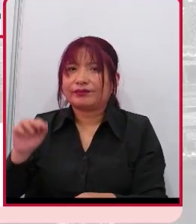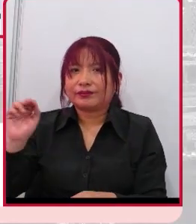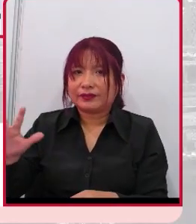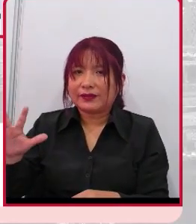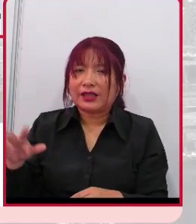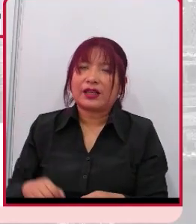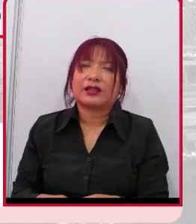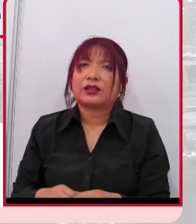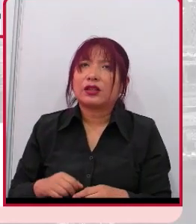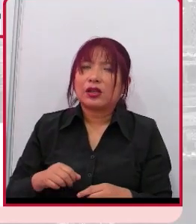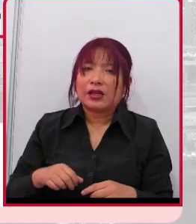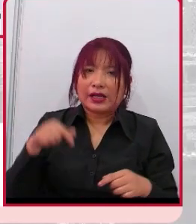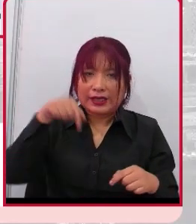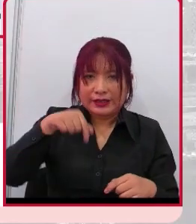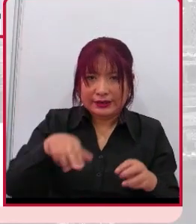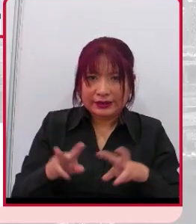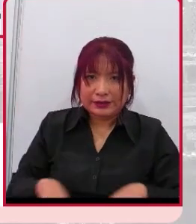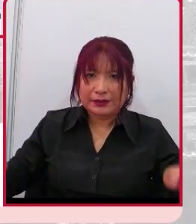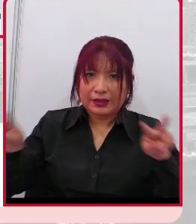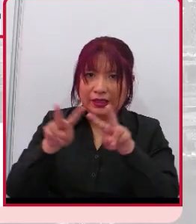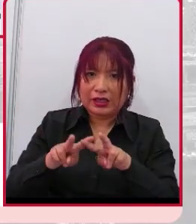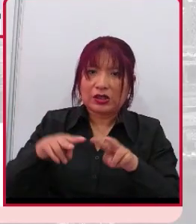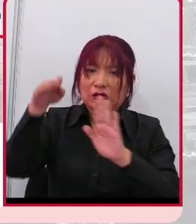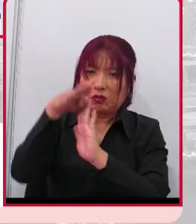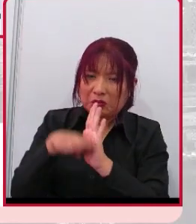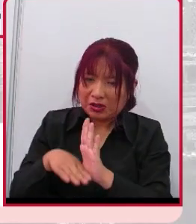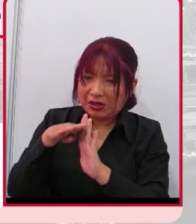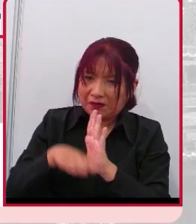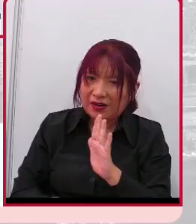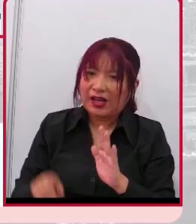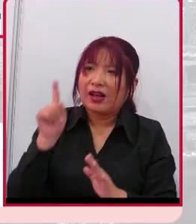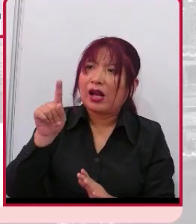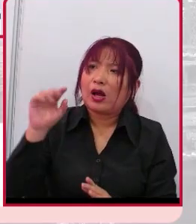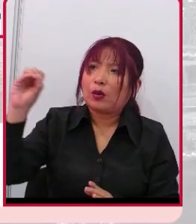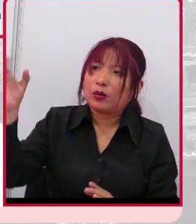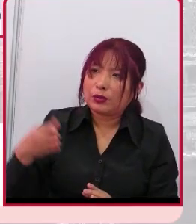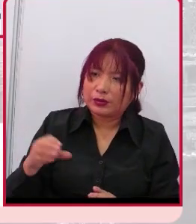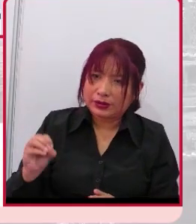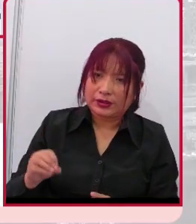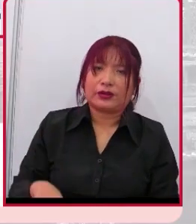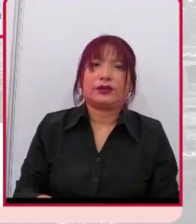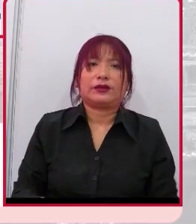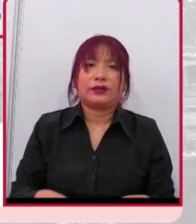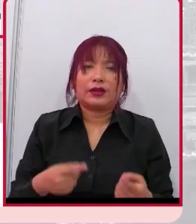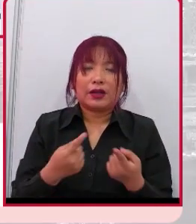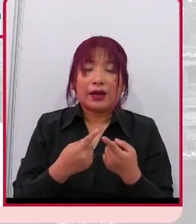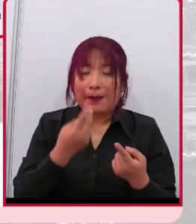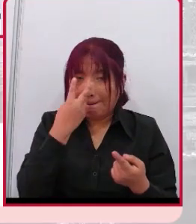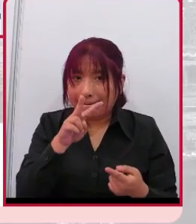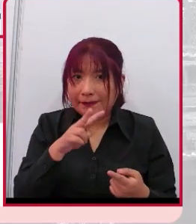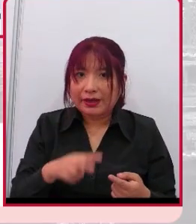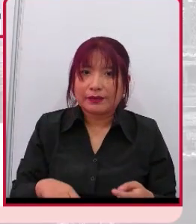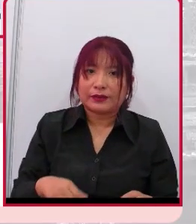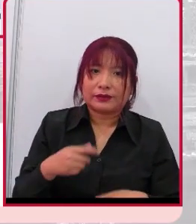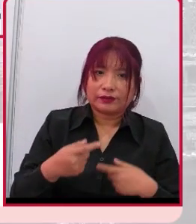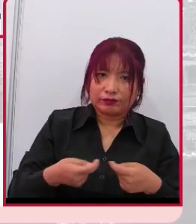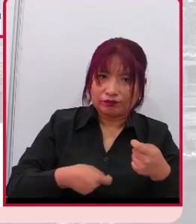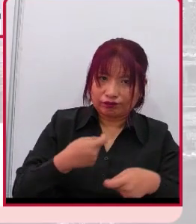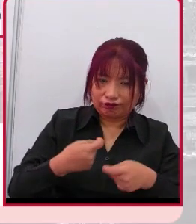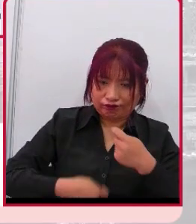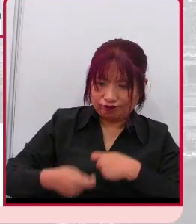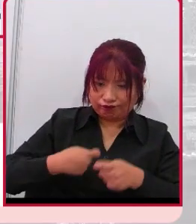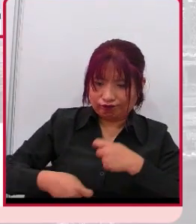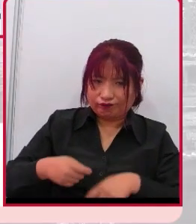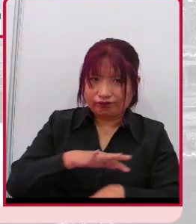3, este valor de arsénico disminuía a tan solo 1%. Desde el punto de vista comercial, a pesar de que la recuperación